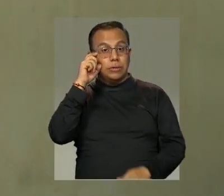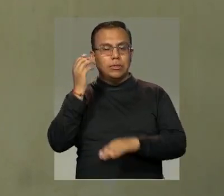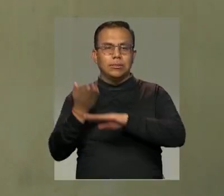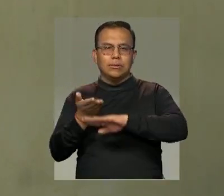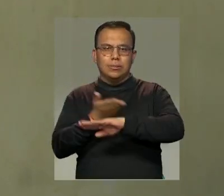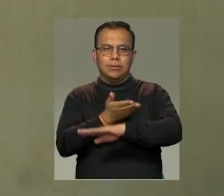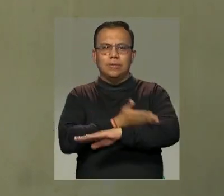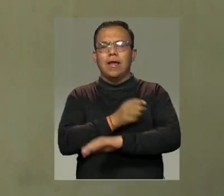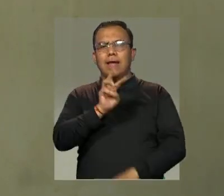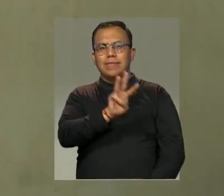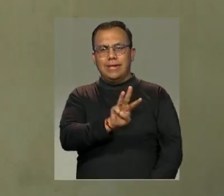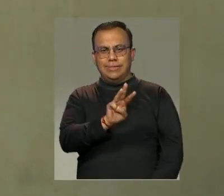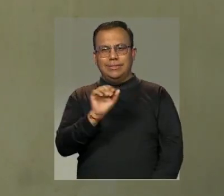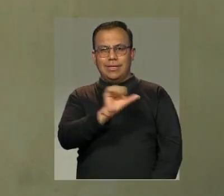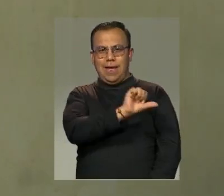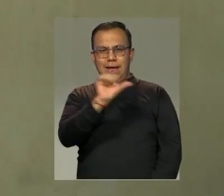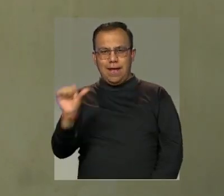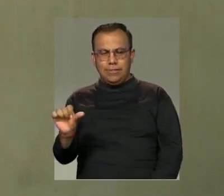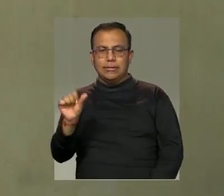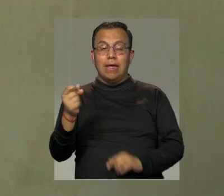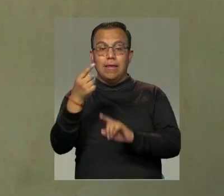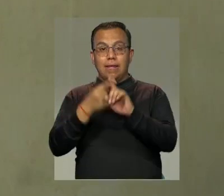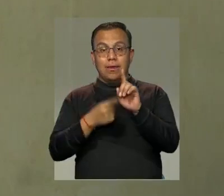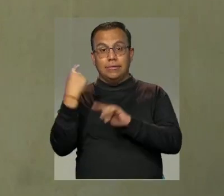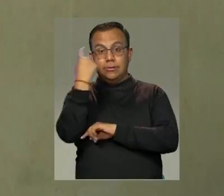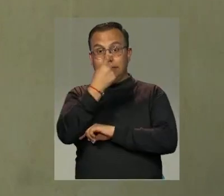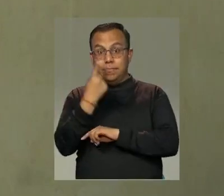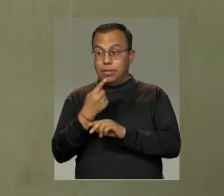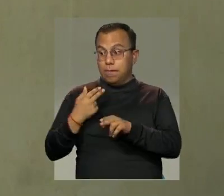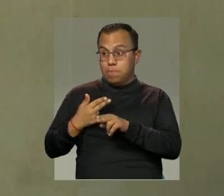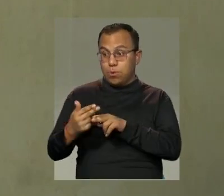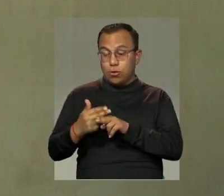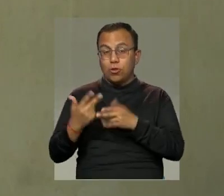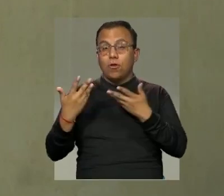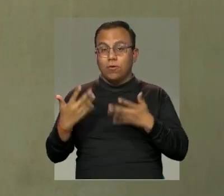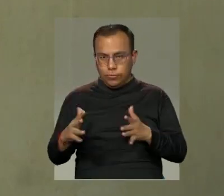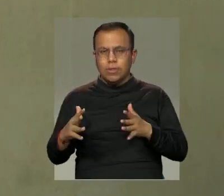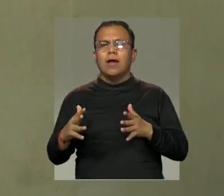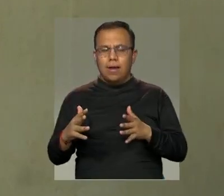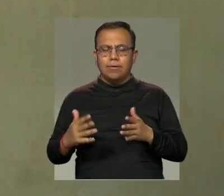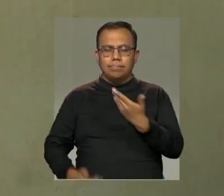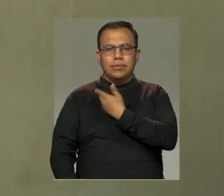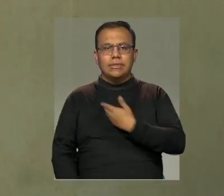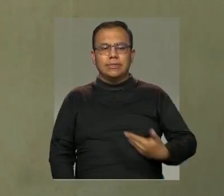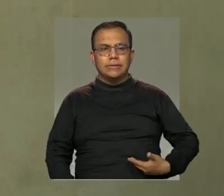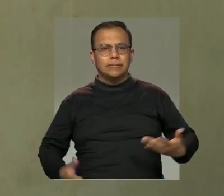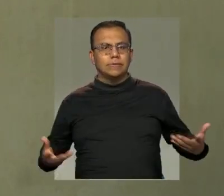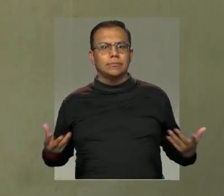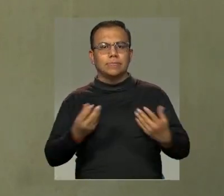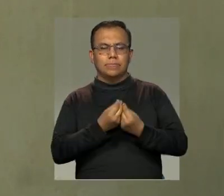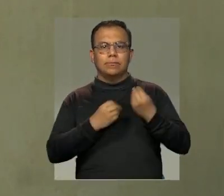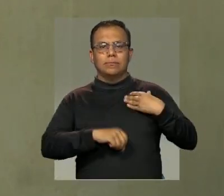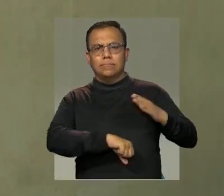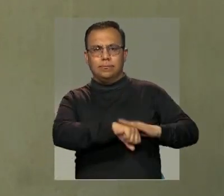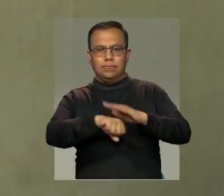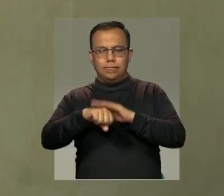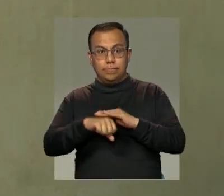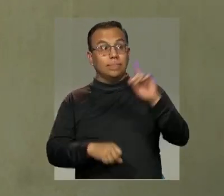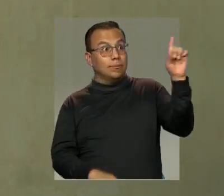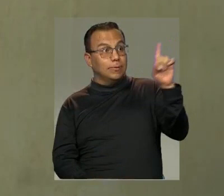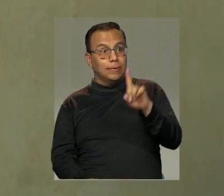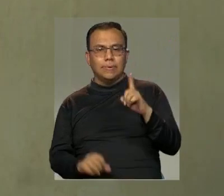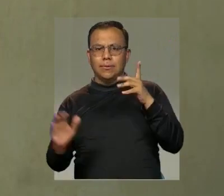terna desde el mes de septiembre. En contados minutos esperamos que el presidente de la Corte Suprema de Justicia baje y entregue